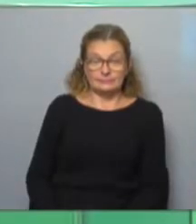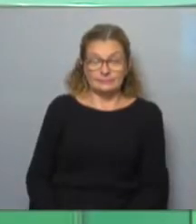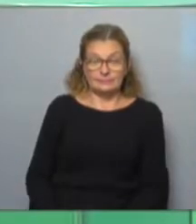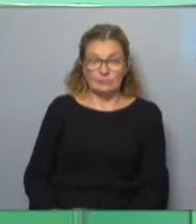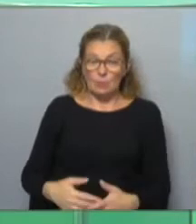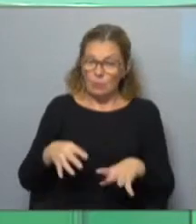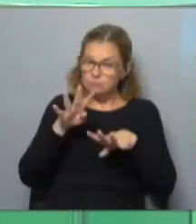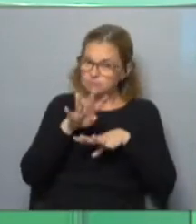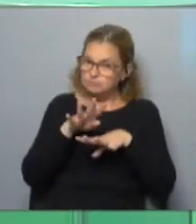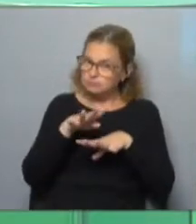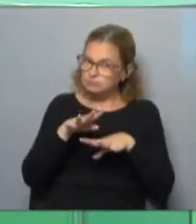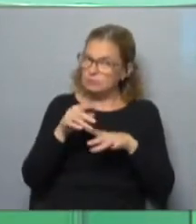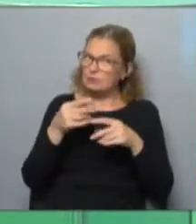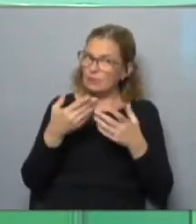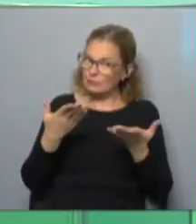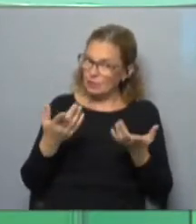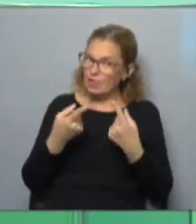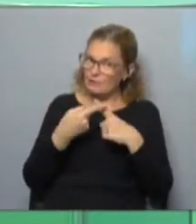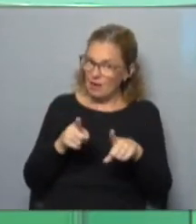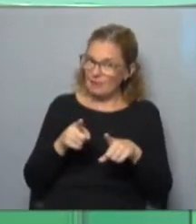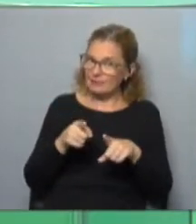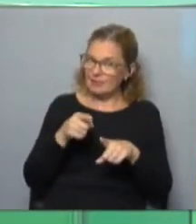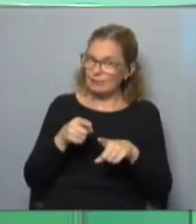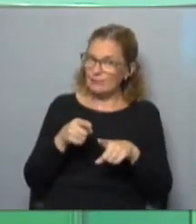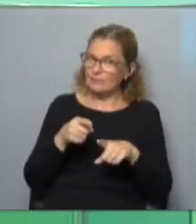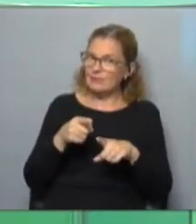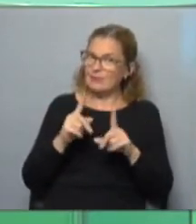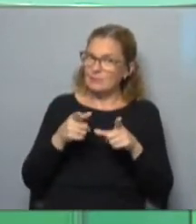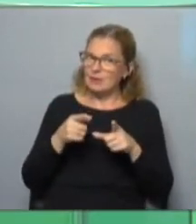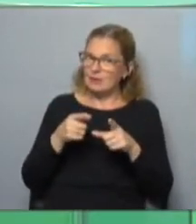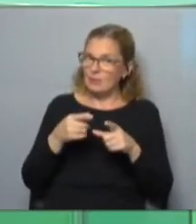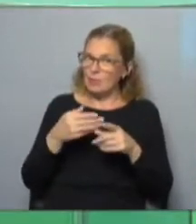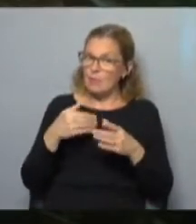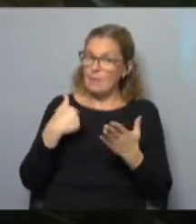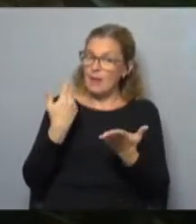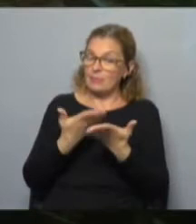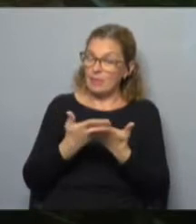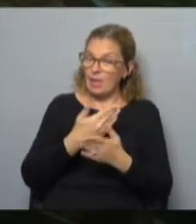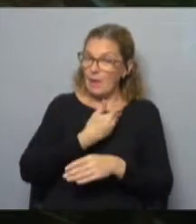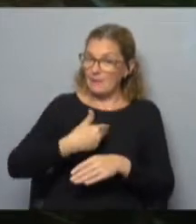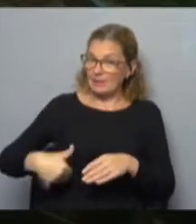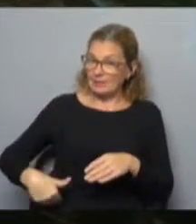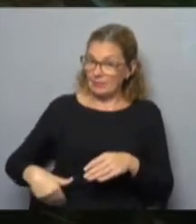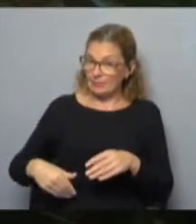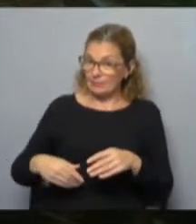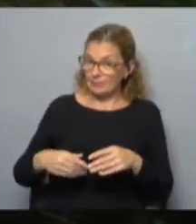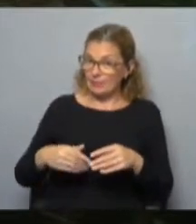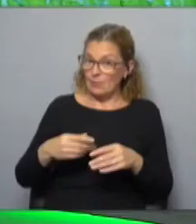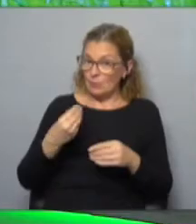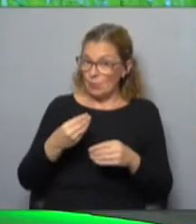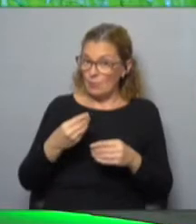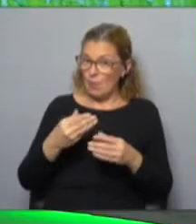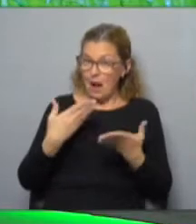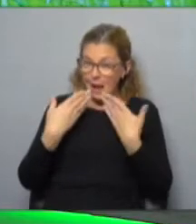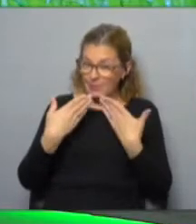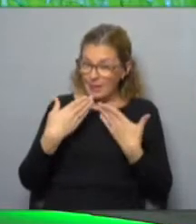Hubo manifestaciones críticas con esto que se resolvió, Juli, y también acciones dirigidas a presidencia. Así es, sí, sí. Hubo manifestaciones, hubo